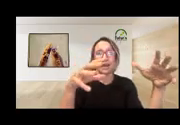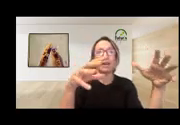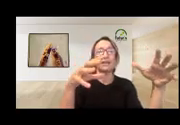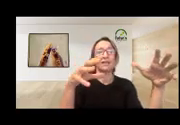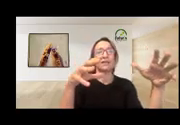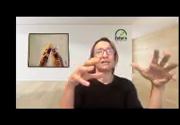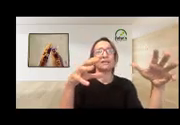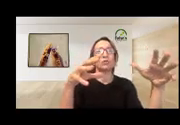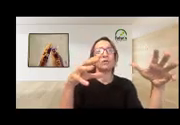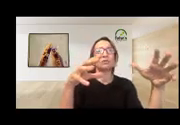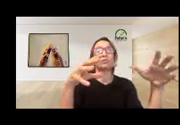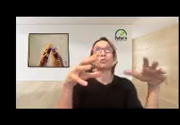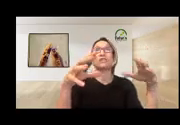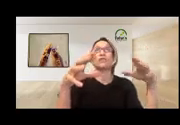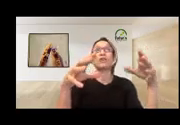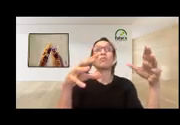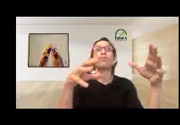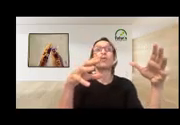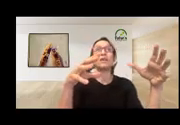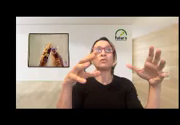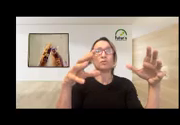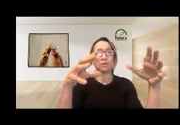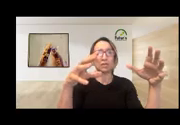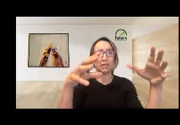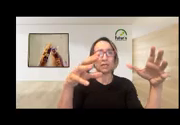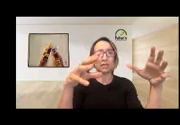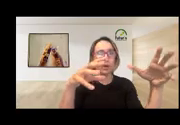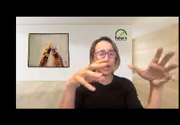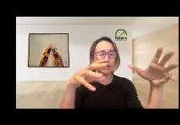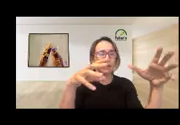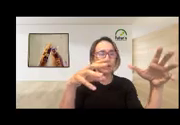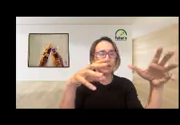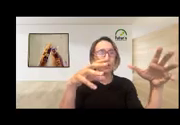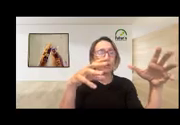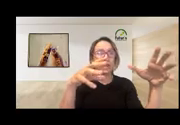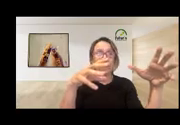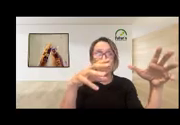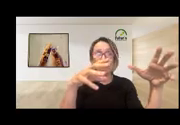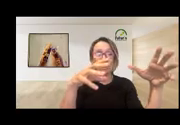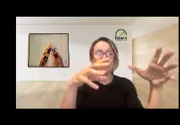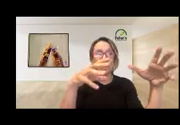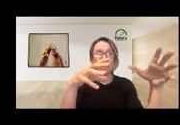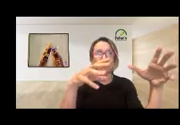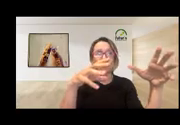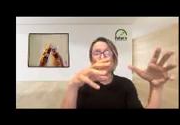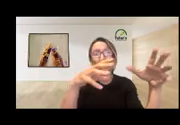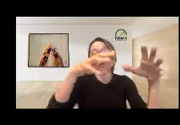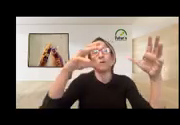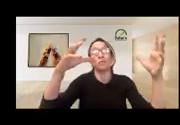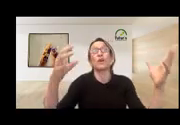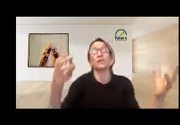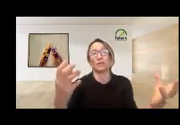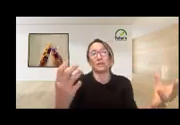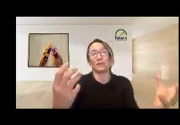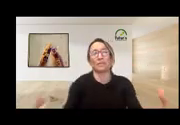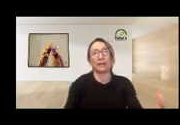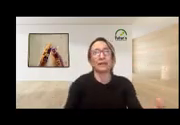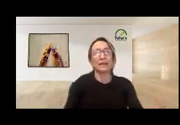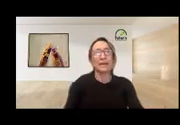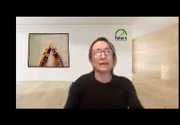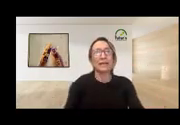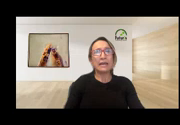depositación original de los huesos o si fueron movidos de su lugar original, de donde pudo haber